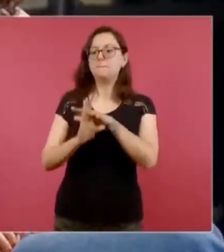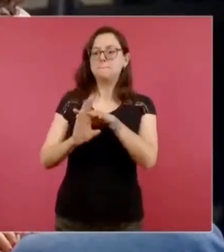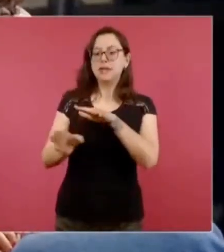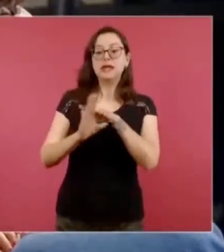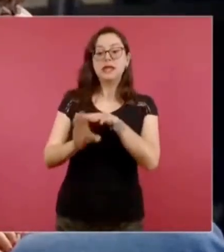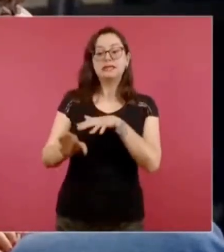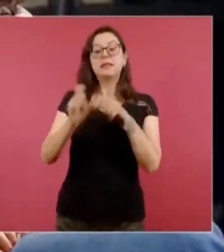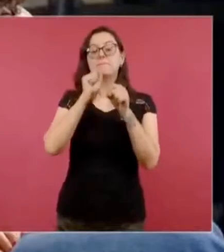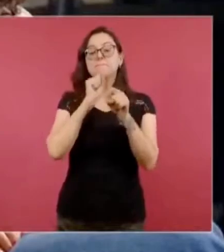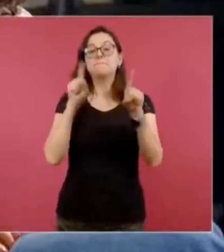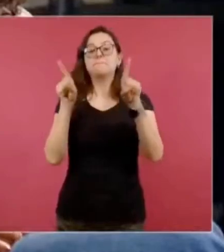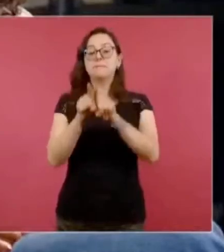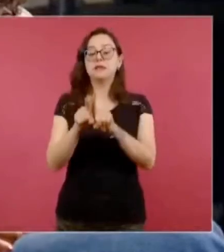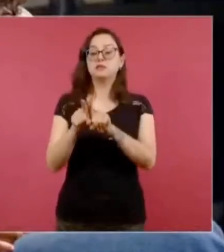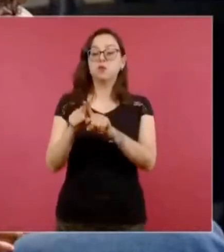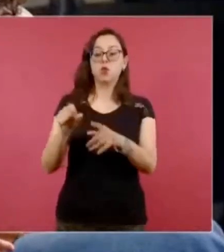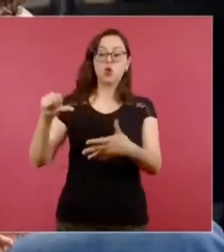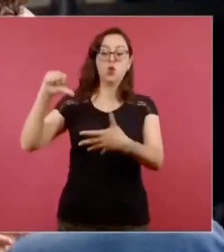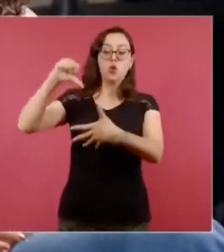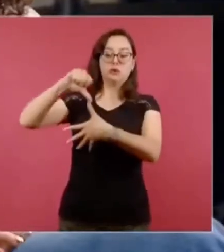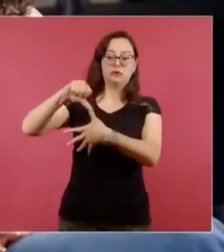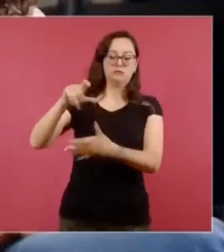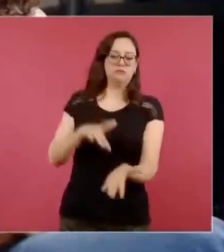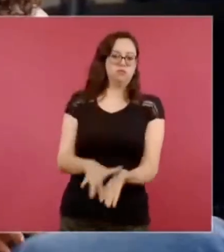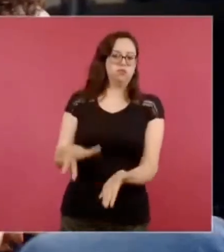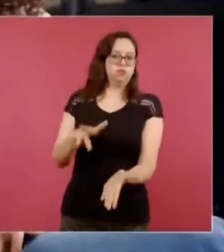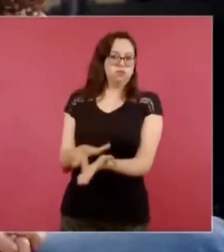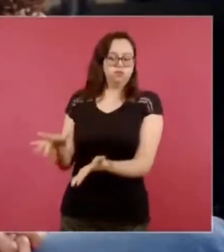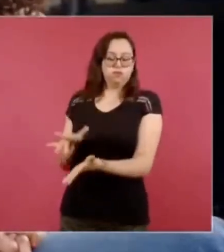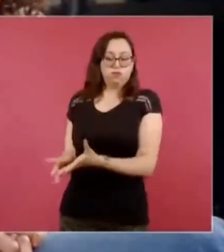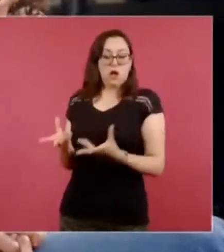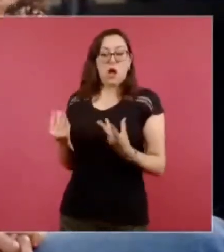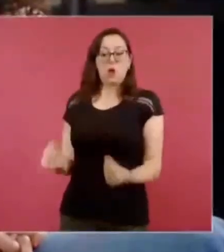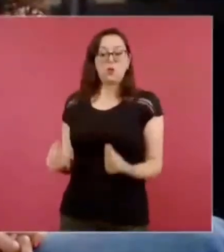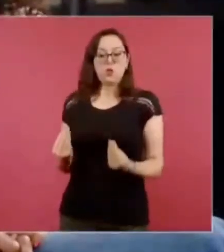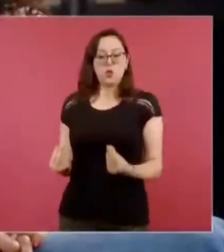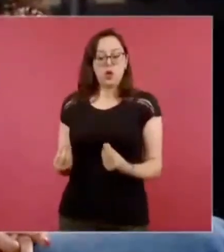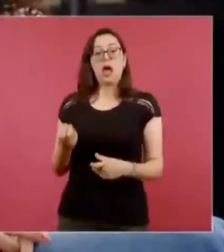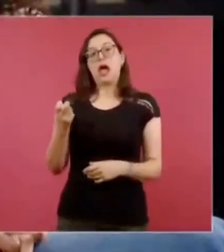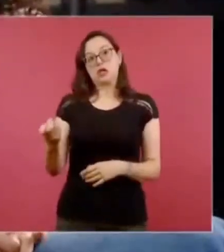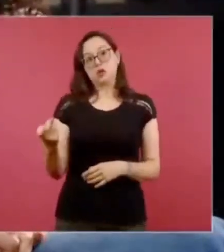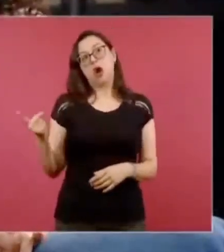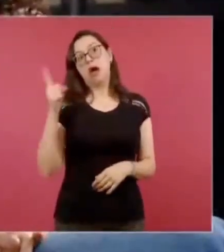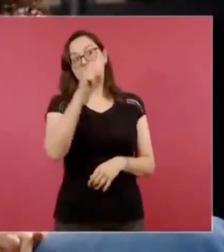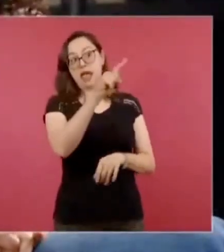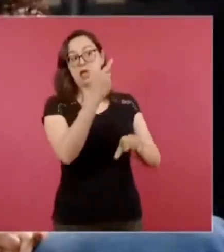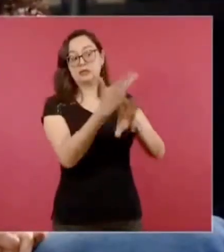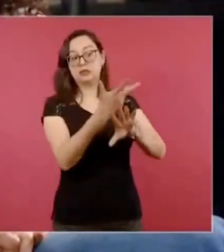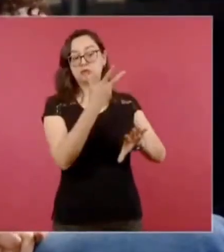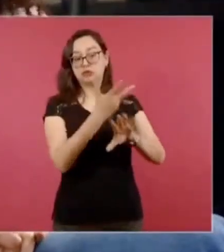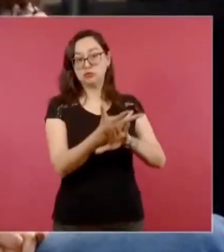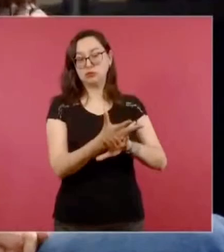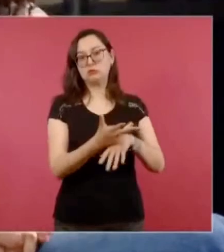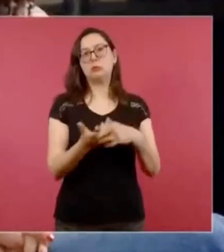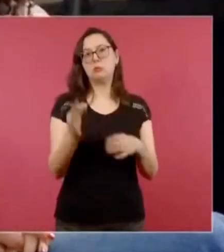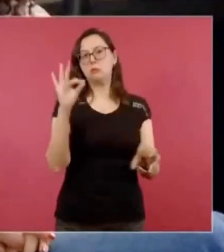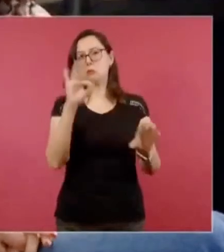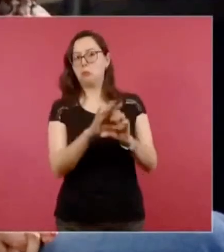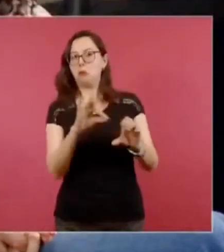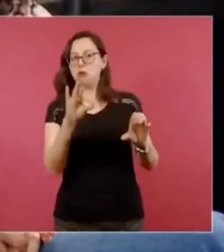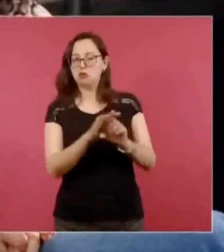y a Washington para que haya apoyos ahí. Y finalmente, señor presidente, este es un planteamiento, el último, ¿descarta usted